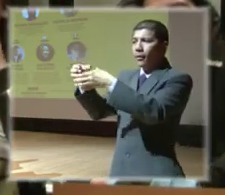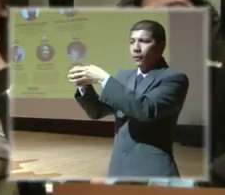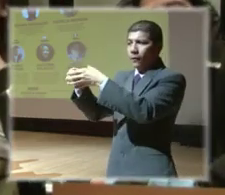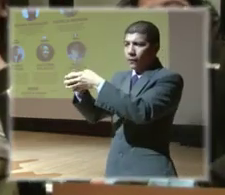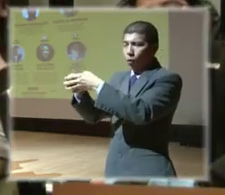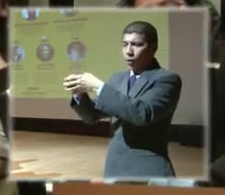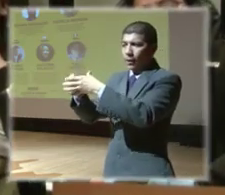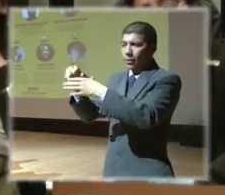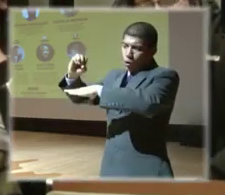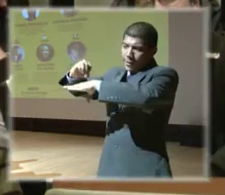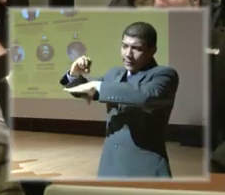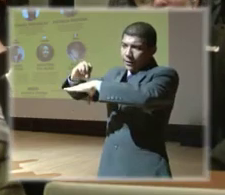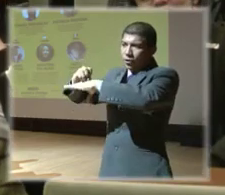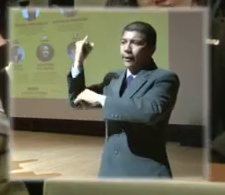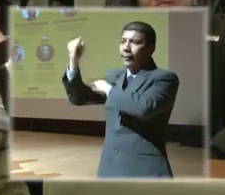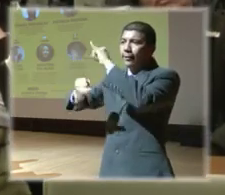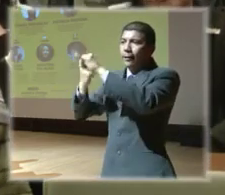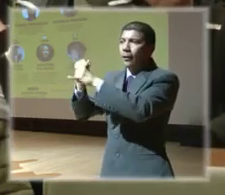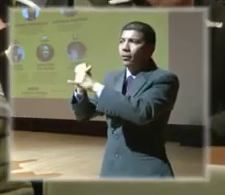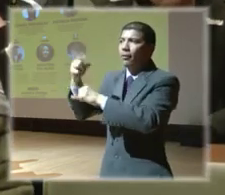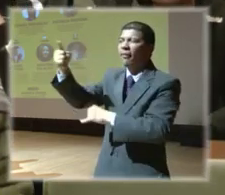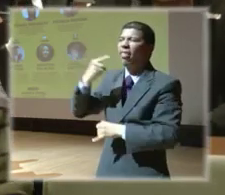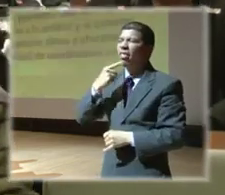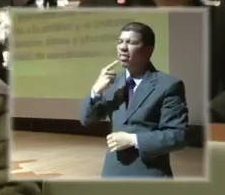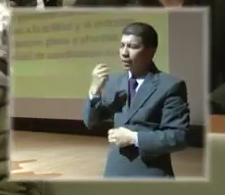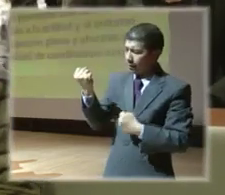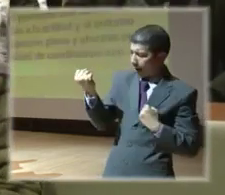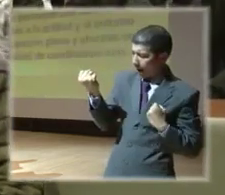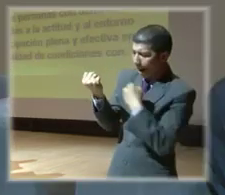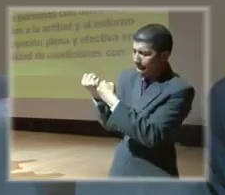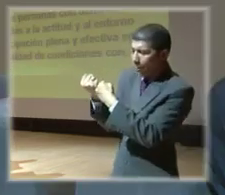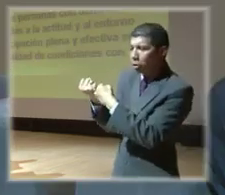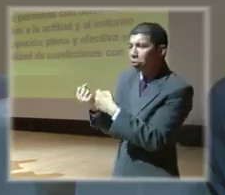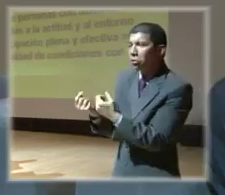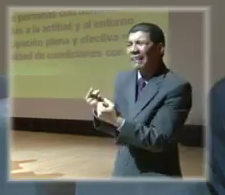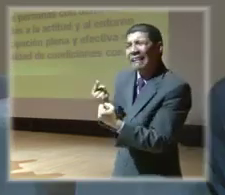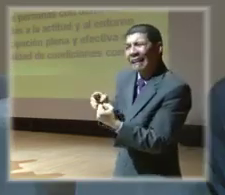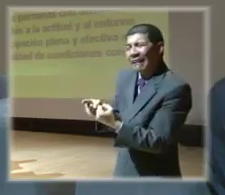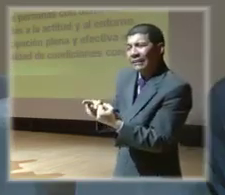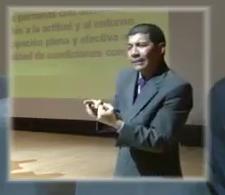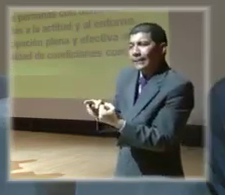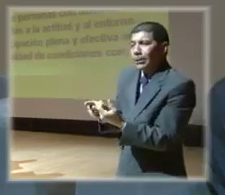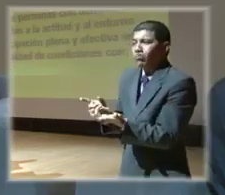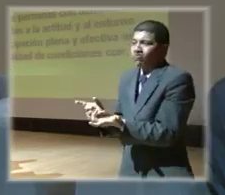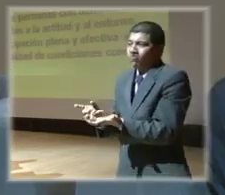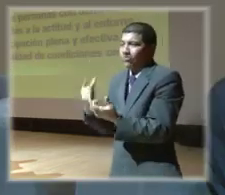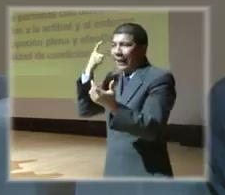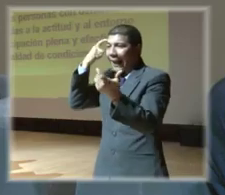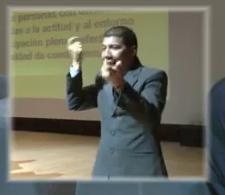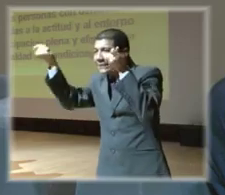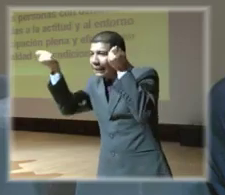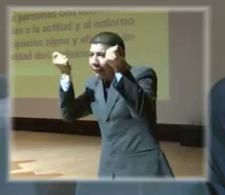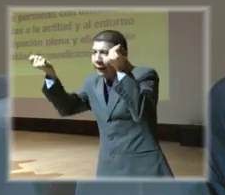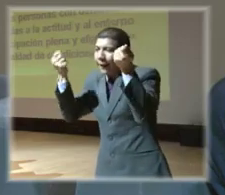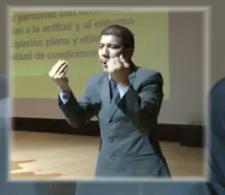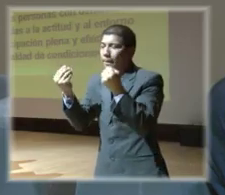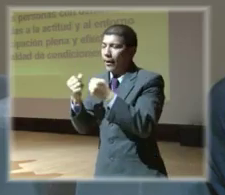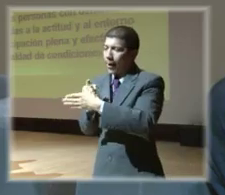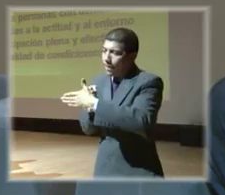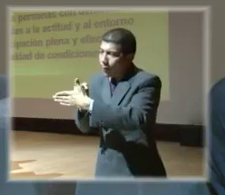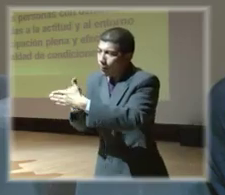internacional define que los apoyos son recursos o estrategias destinados a promover el desarrollo, el interés